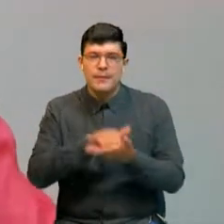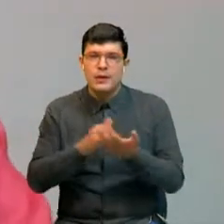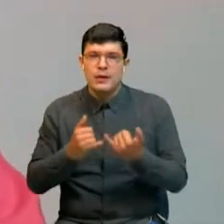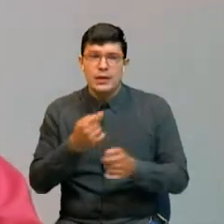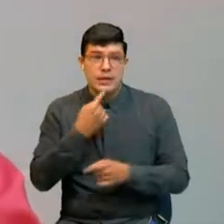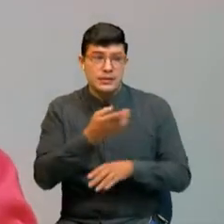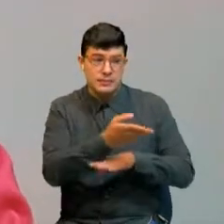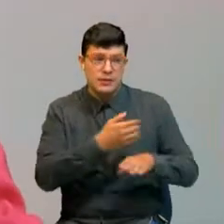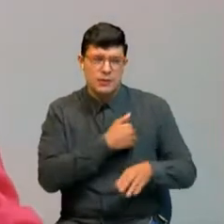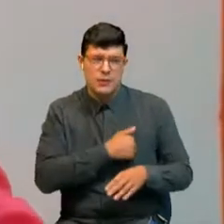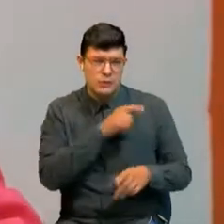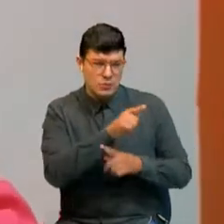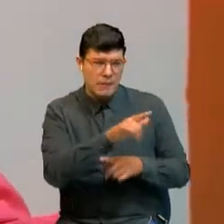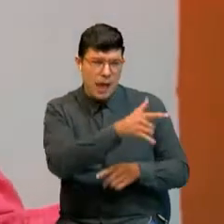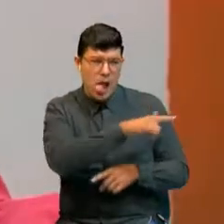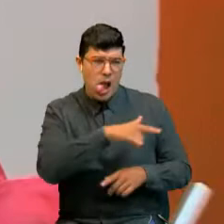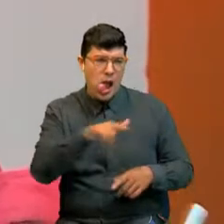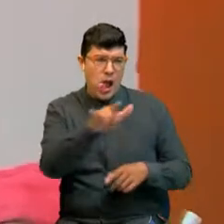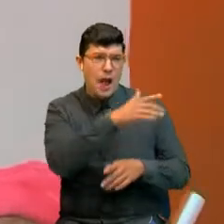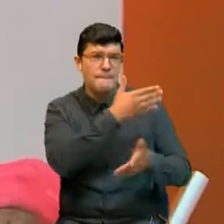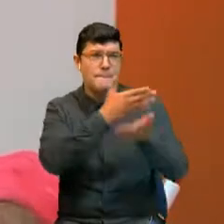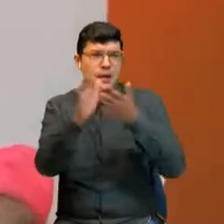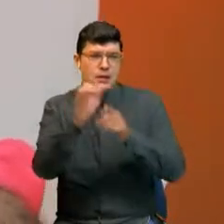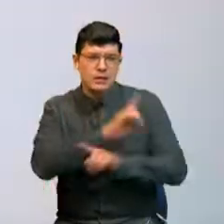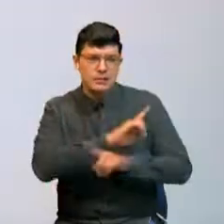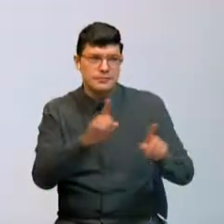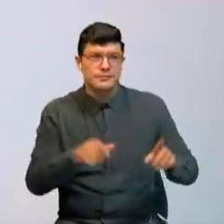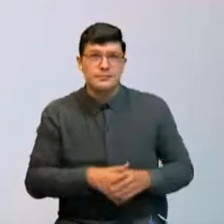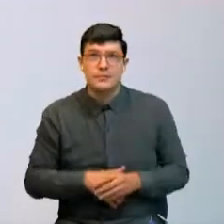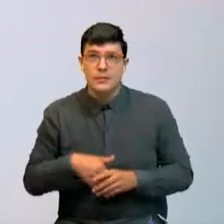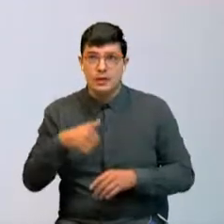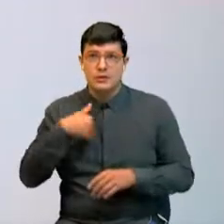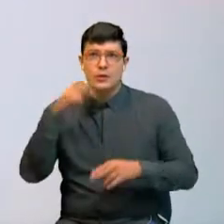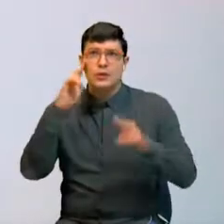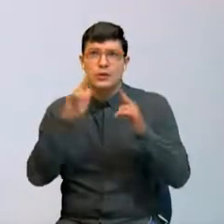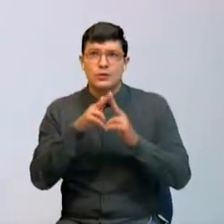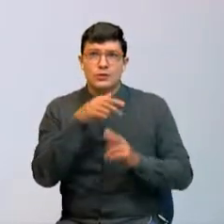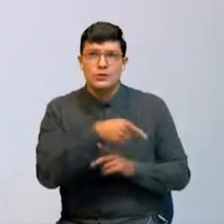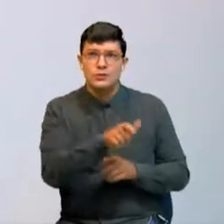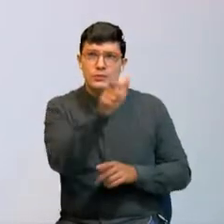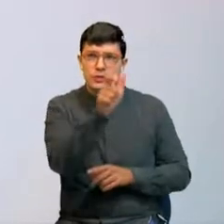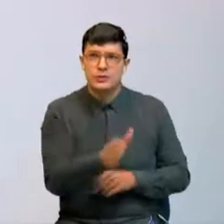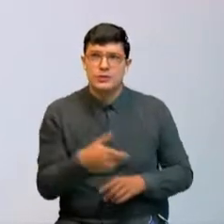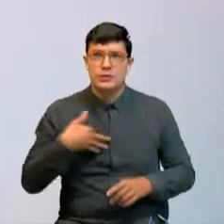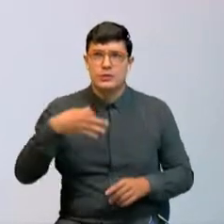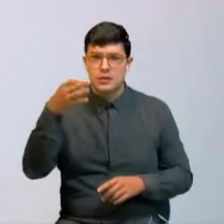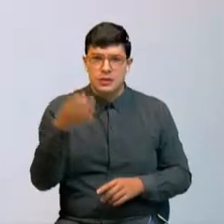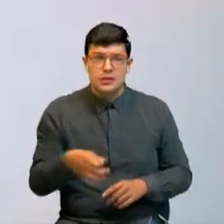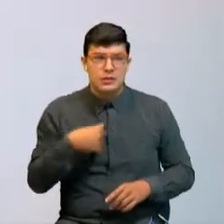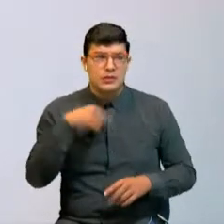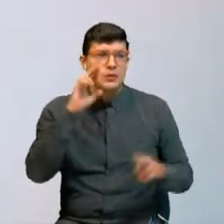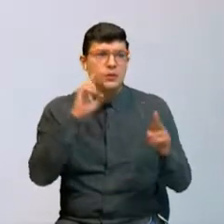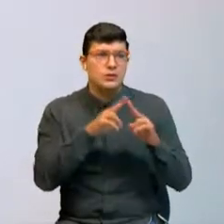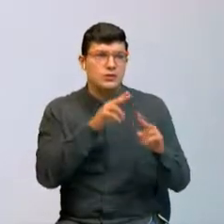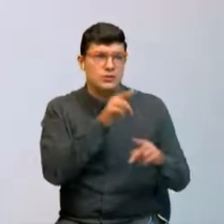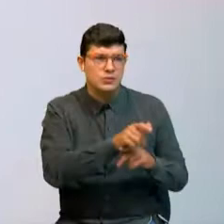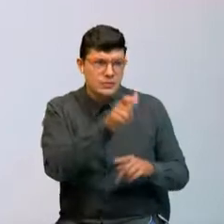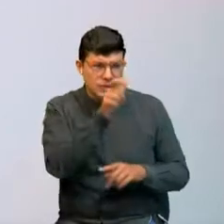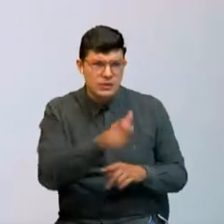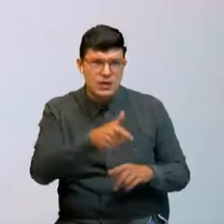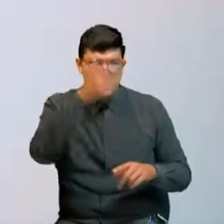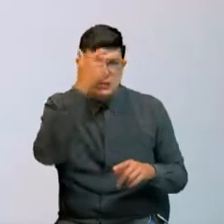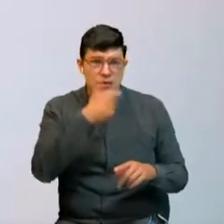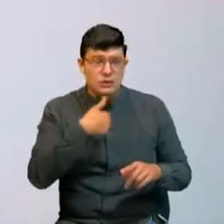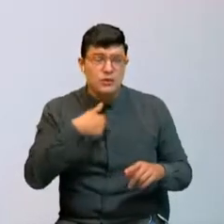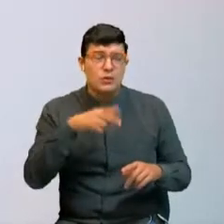que no permita manipulaciones externas. Lo conozco como un caballero, lo conozco como un señor. Sé la calidad de persona que